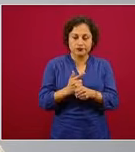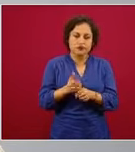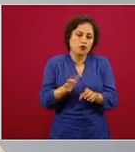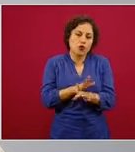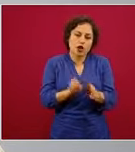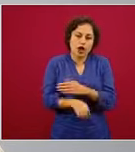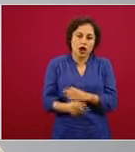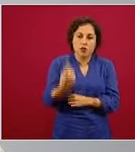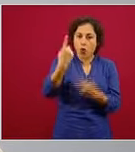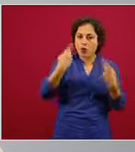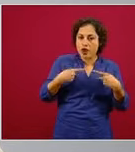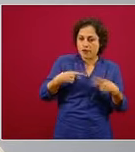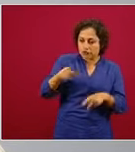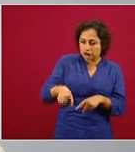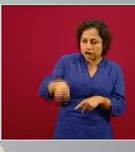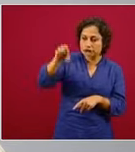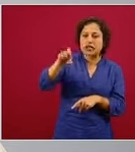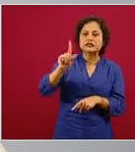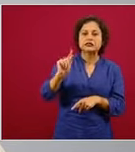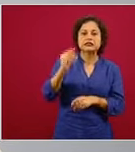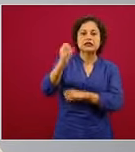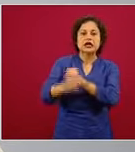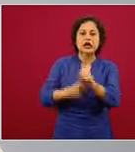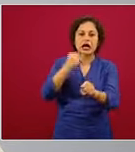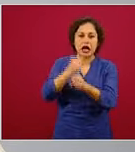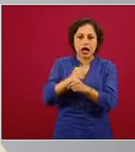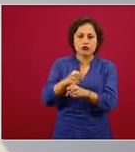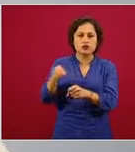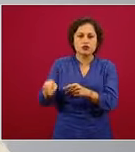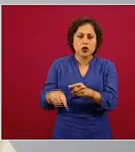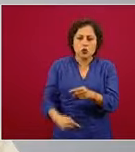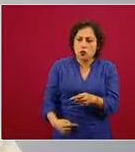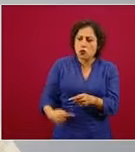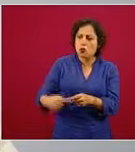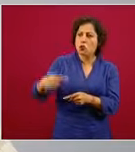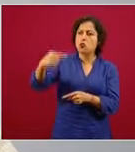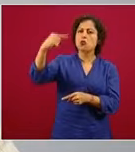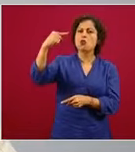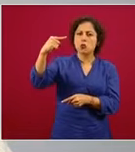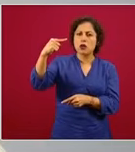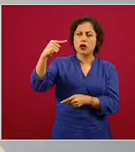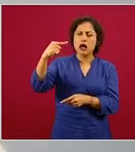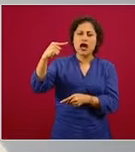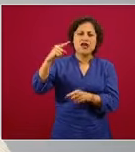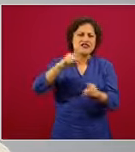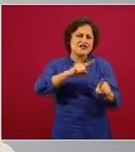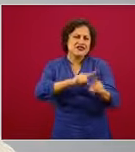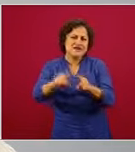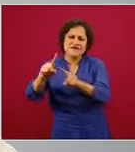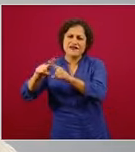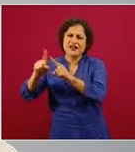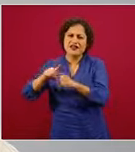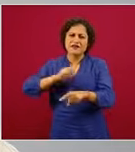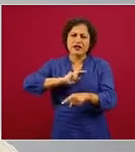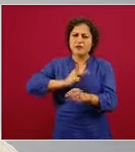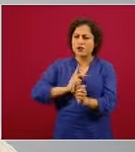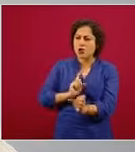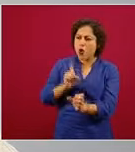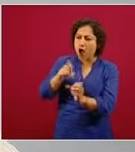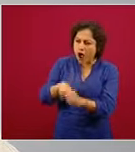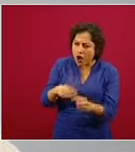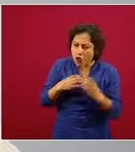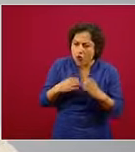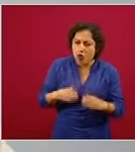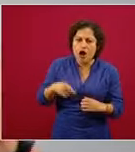70 años, en el curso de 70 años de un individuo, se enfrenta a 1 billón de estos patógenos. Y para